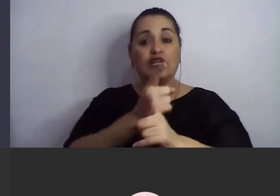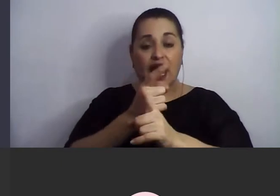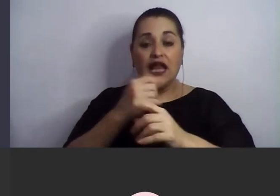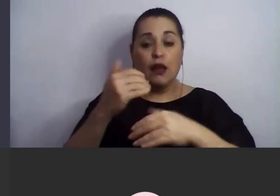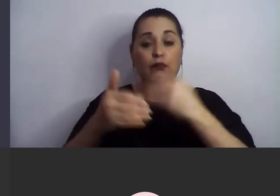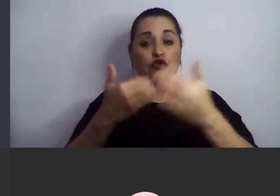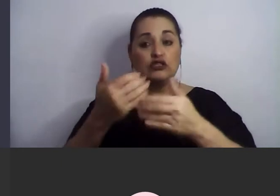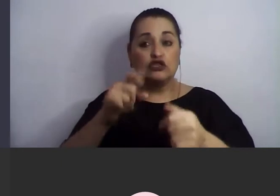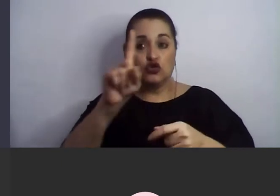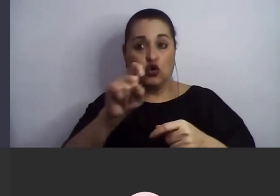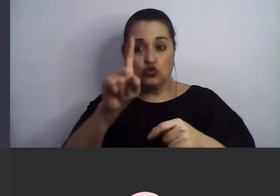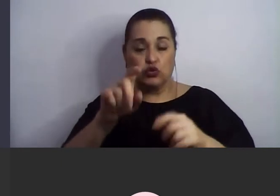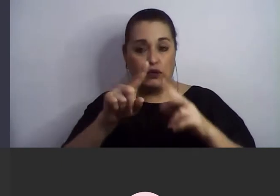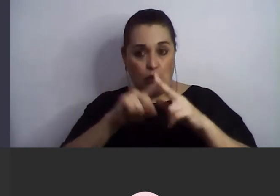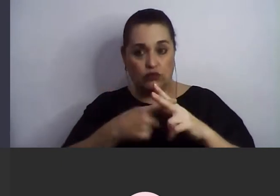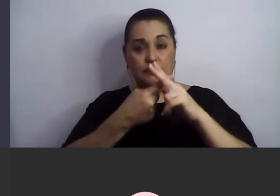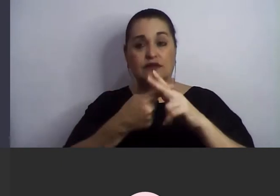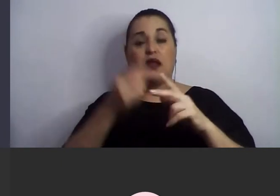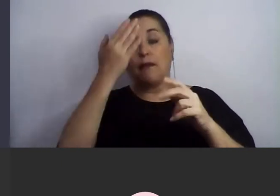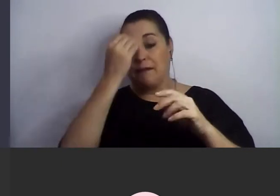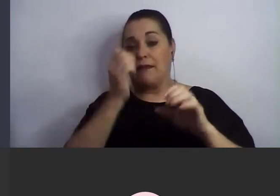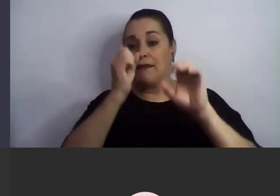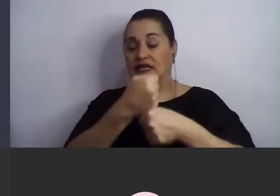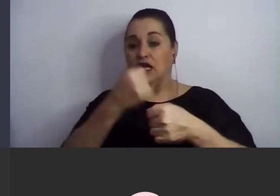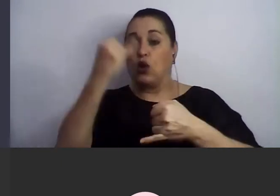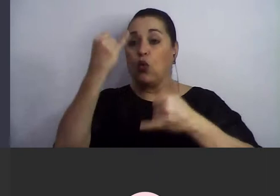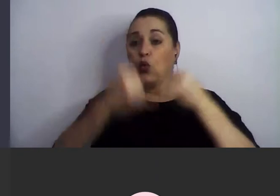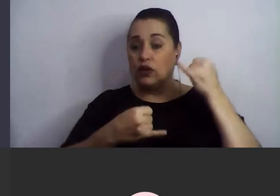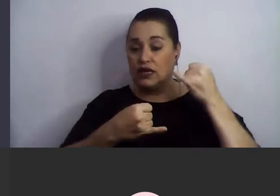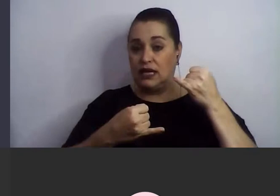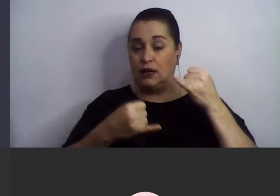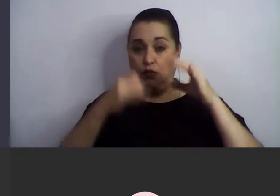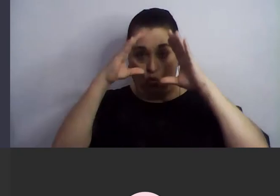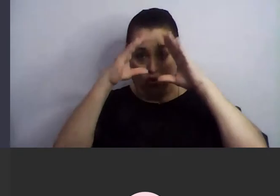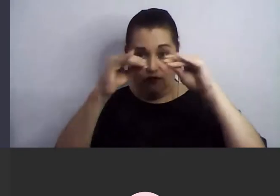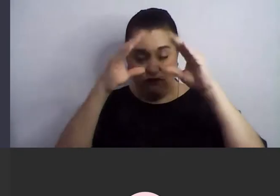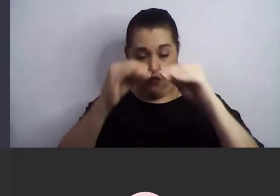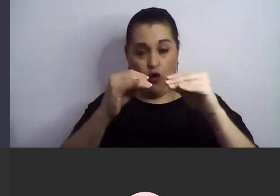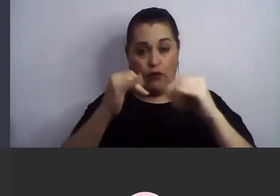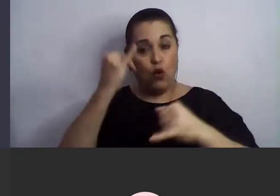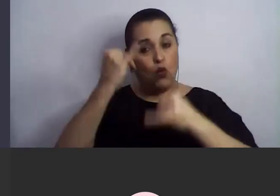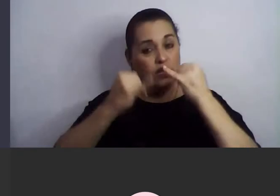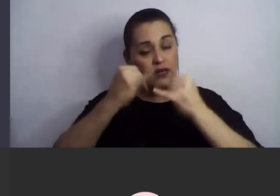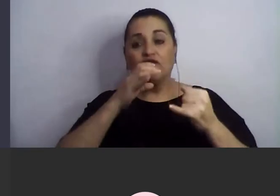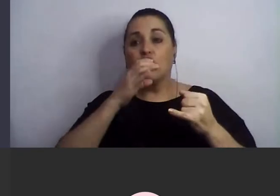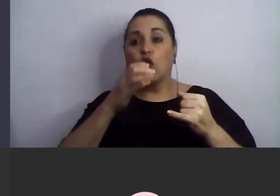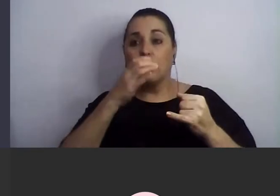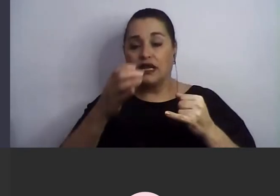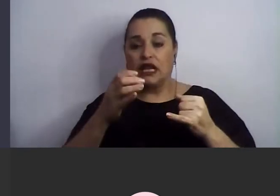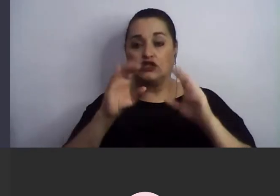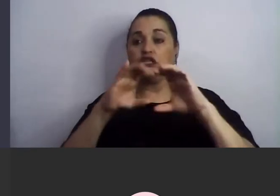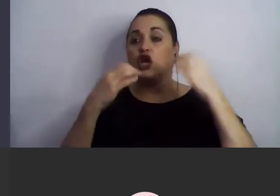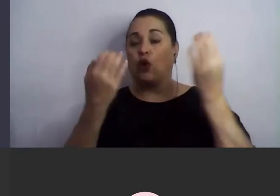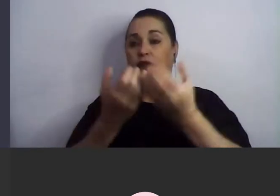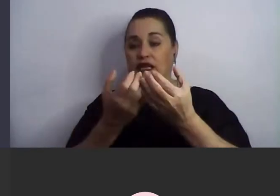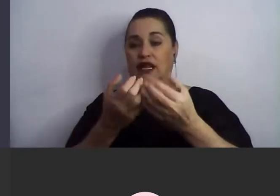consulta para la elaboración del último del informe de las últimas recomendaciones del comité del CERT